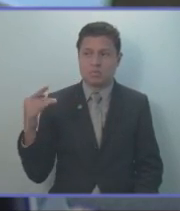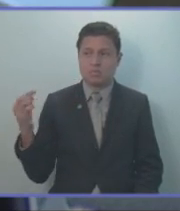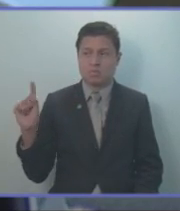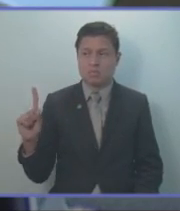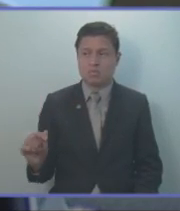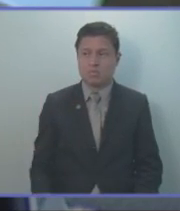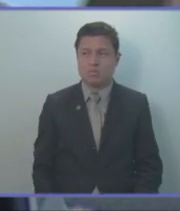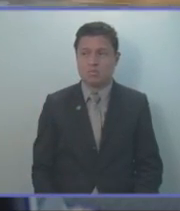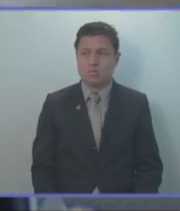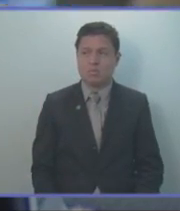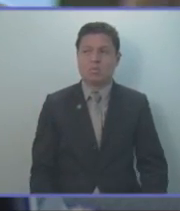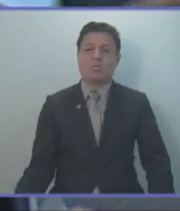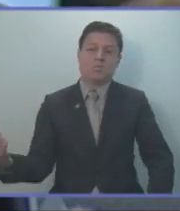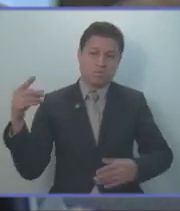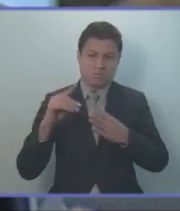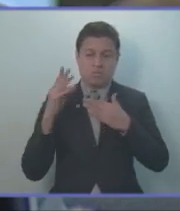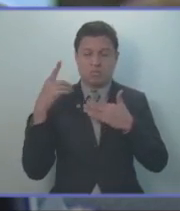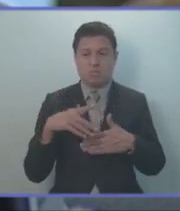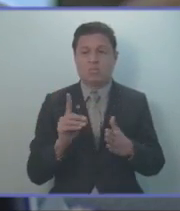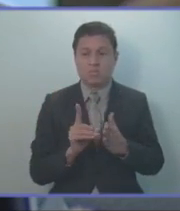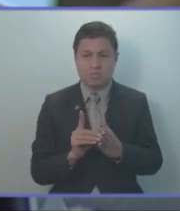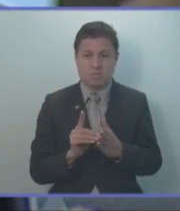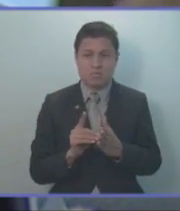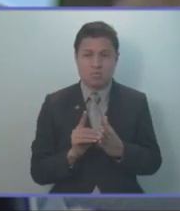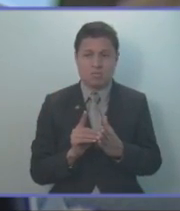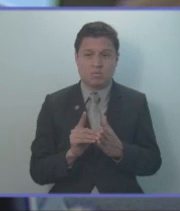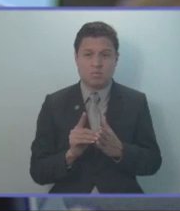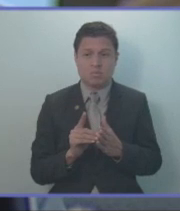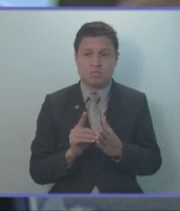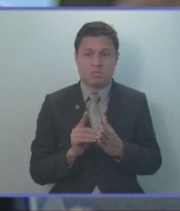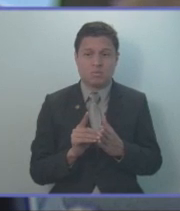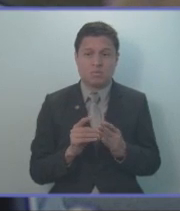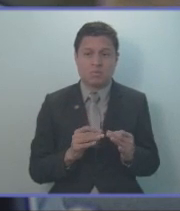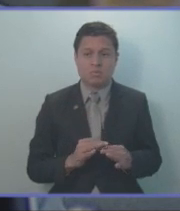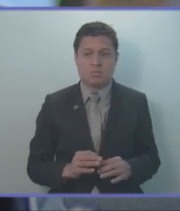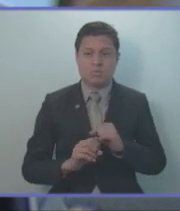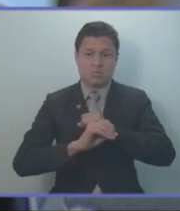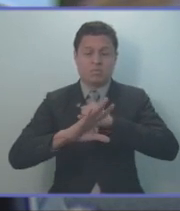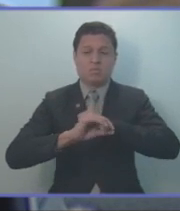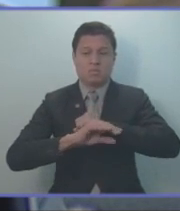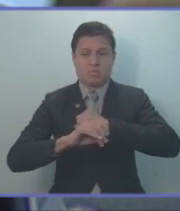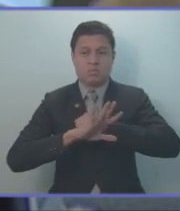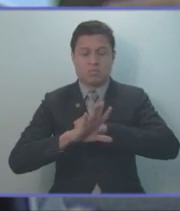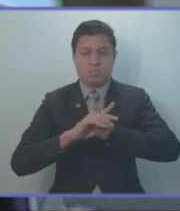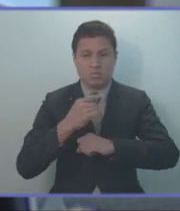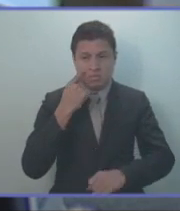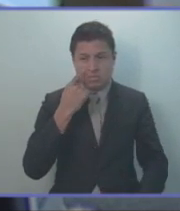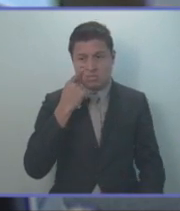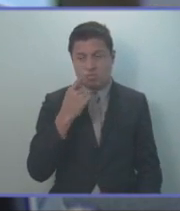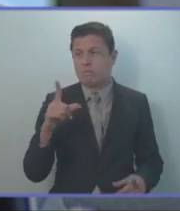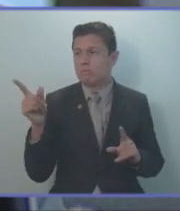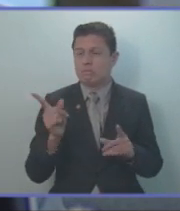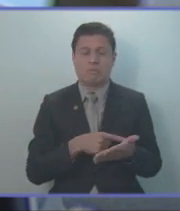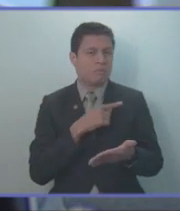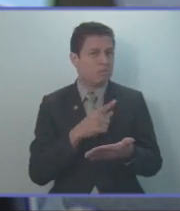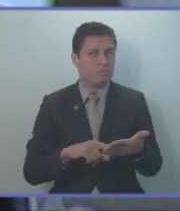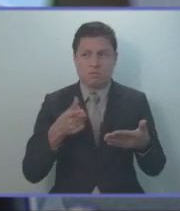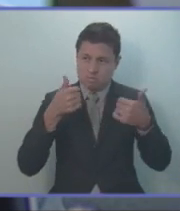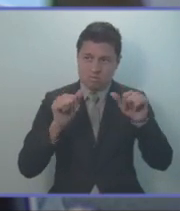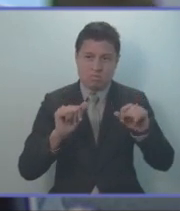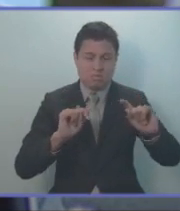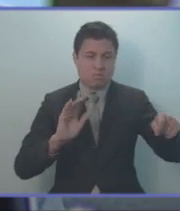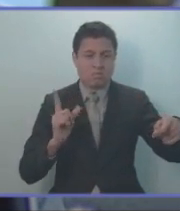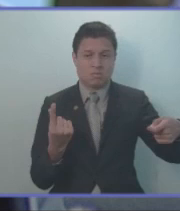423-11-2015-1, moción de diputados de Arena en el sentido se emita un pronunciamiento público condenando el asesinato del líder